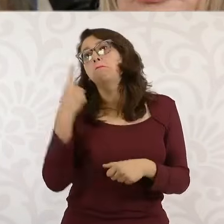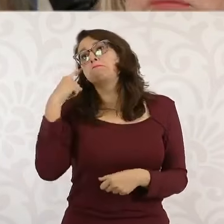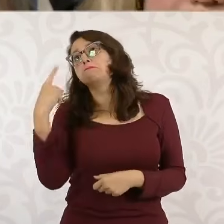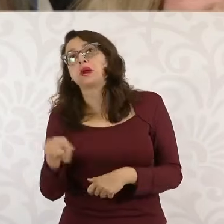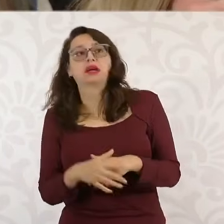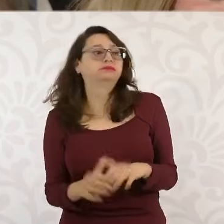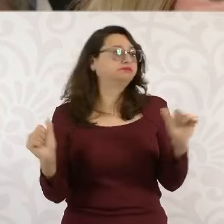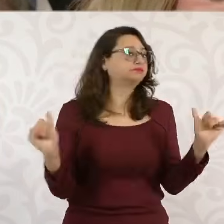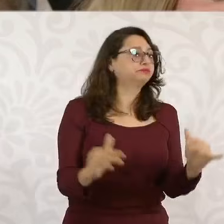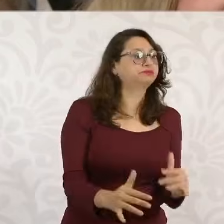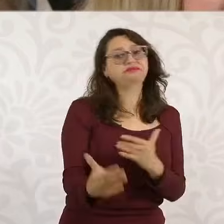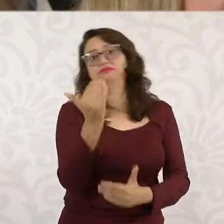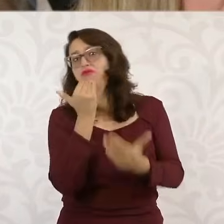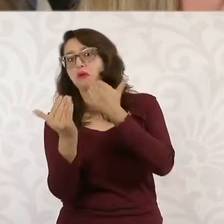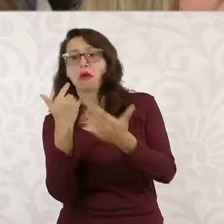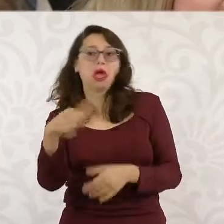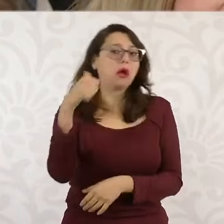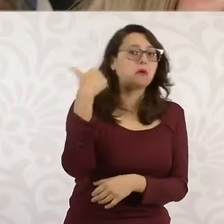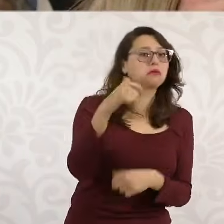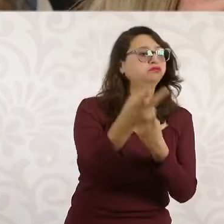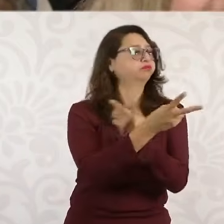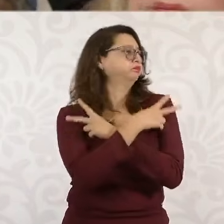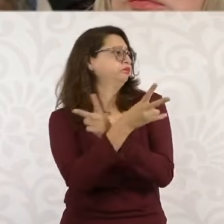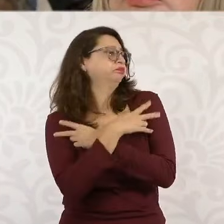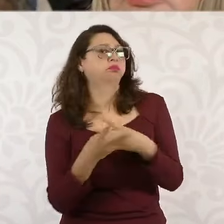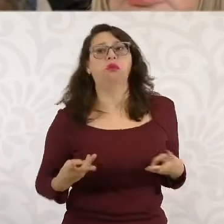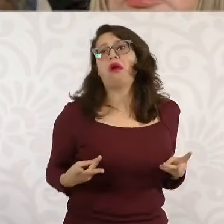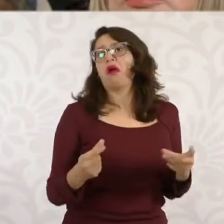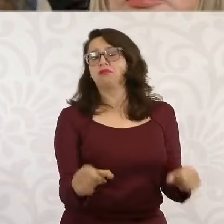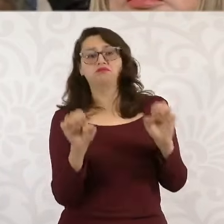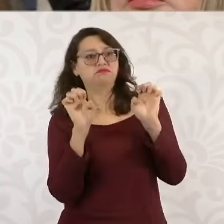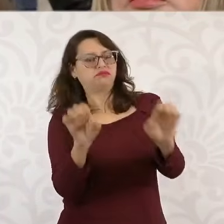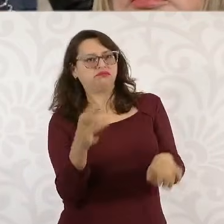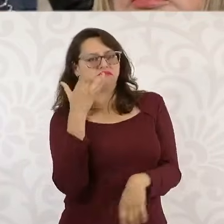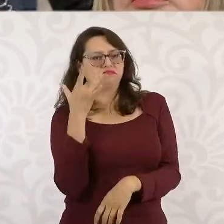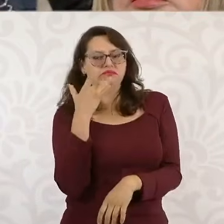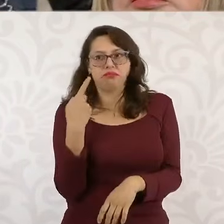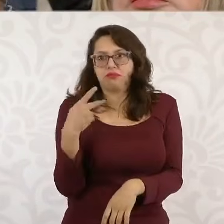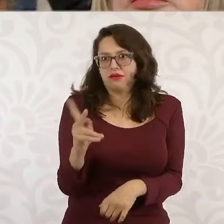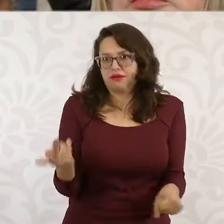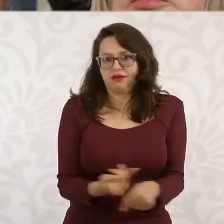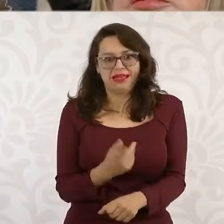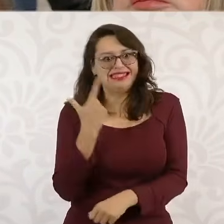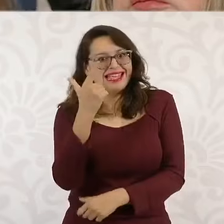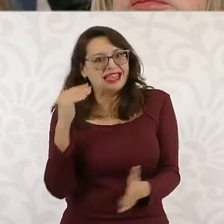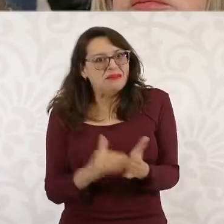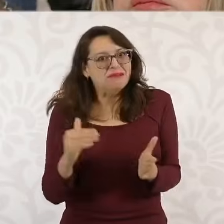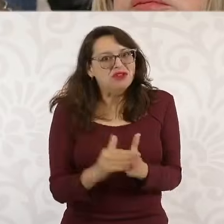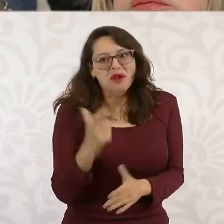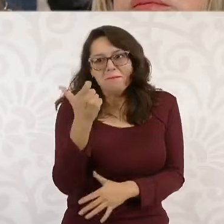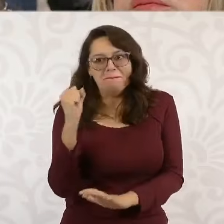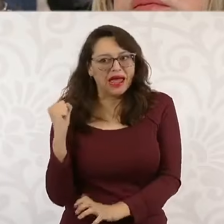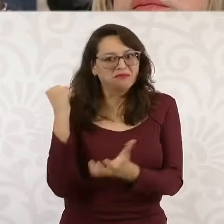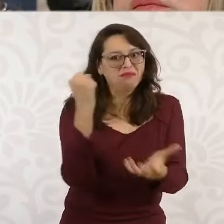para todo pagado, en Acapulco, así de ultralujo. Y es dinero que no se ve reflejado en la gente. 7,000 millones de pesos es el equivalente